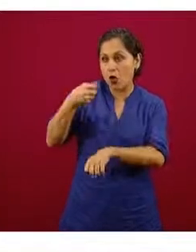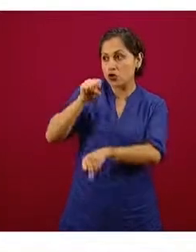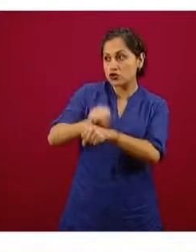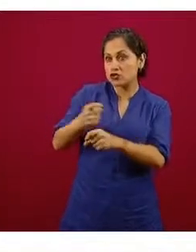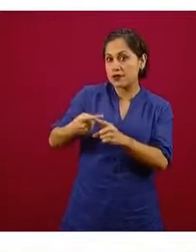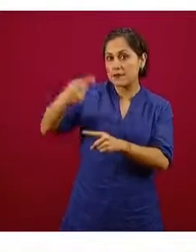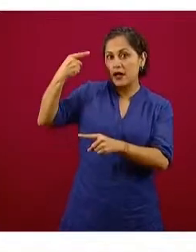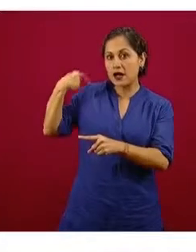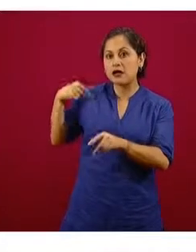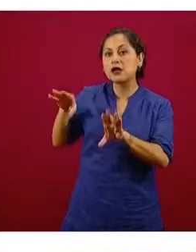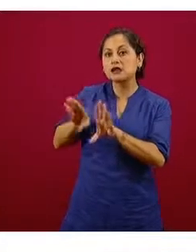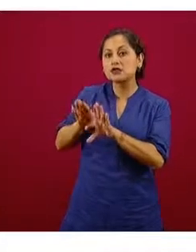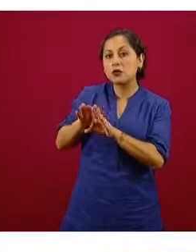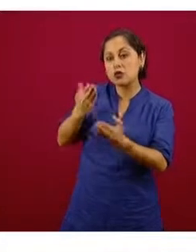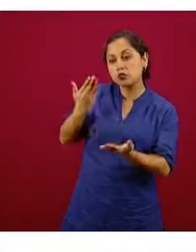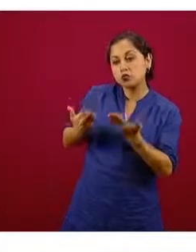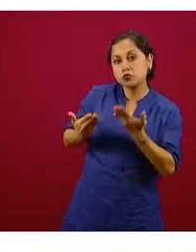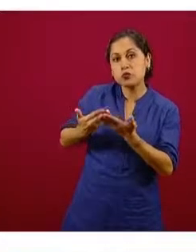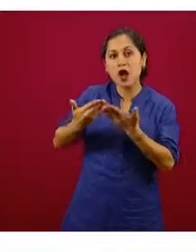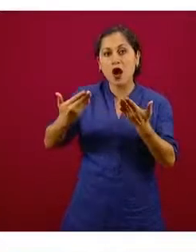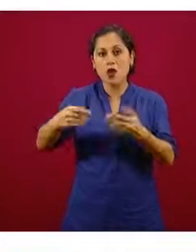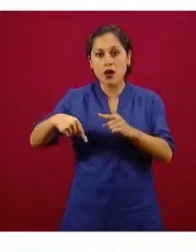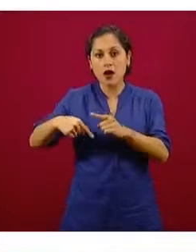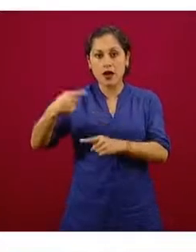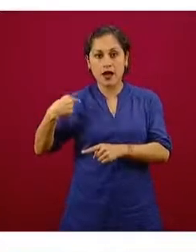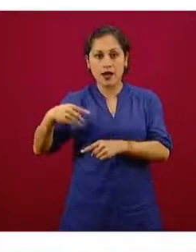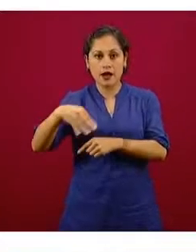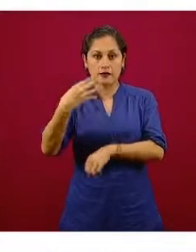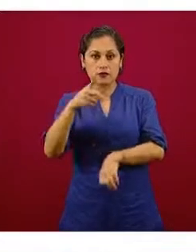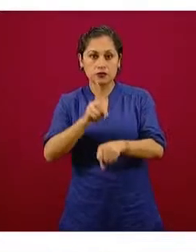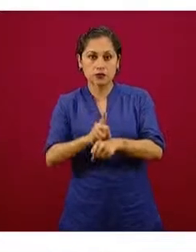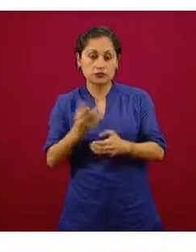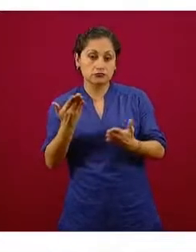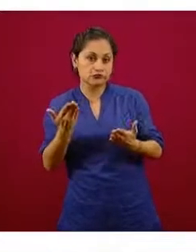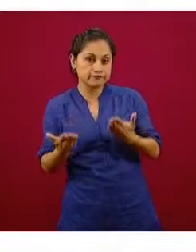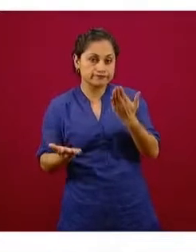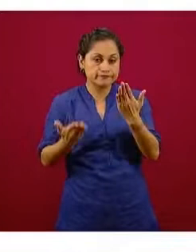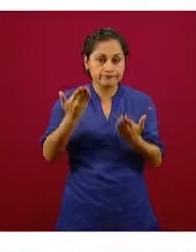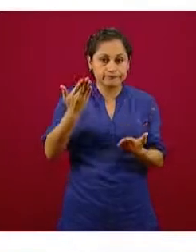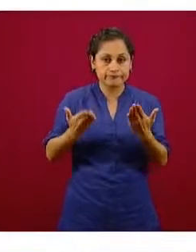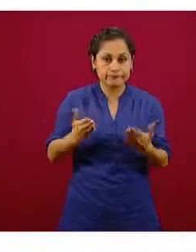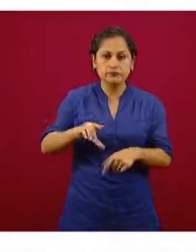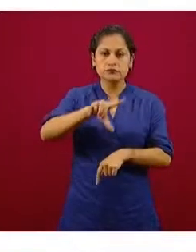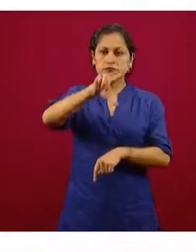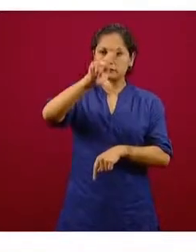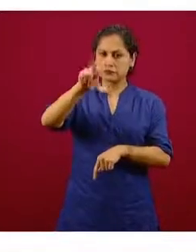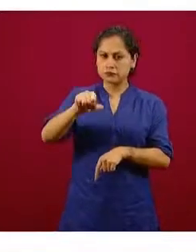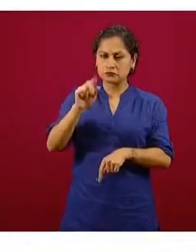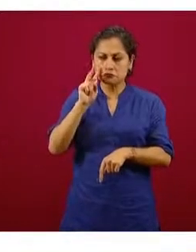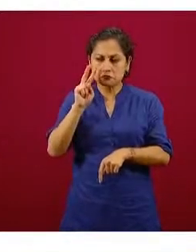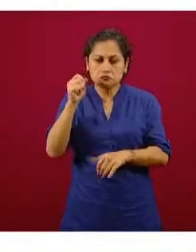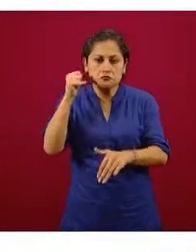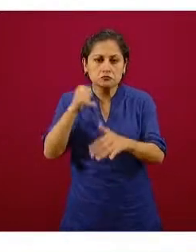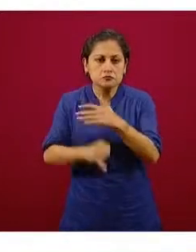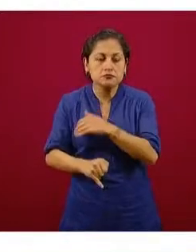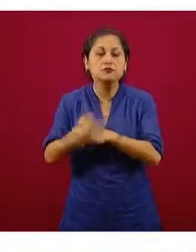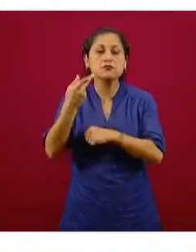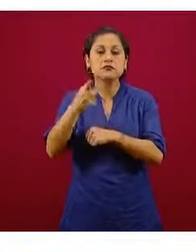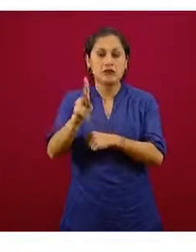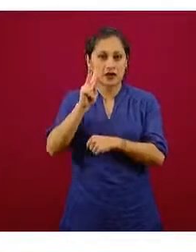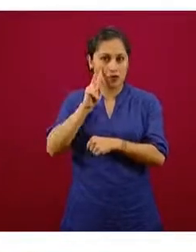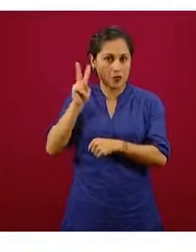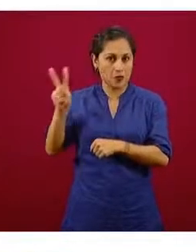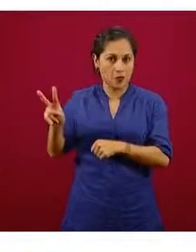se encontraba esta tasa de incidencia. La podemos revisar luego minuciosamente, pero en la siguiente diapositiva podemos